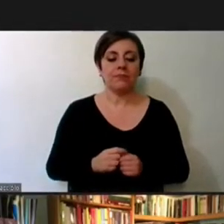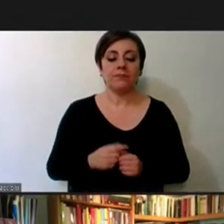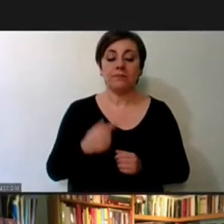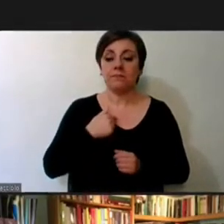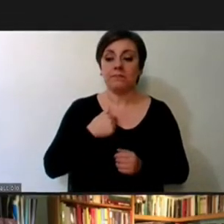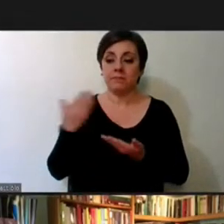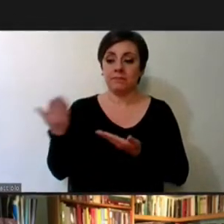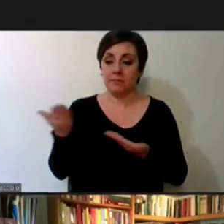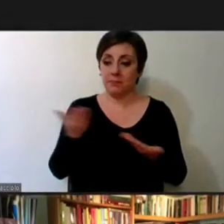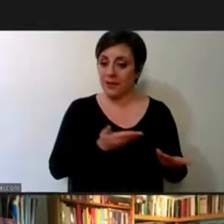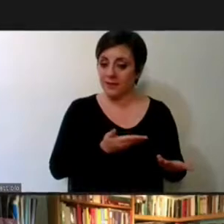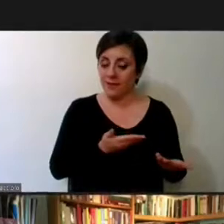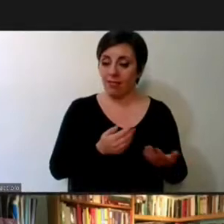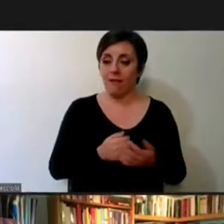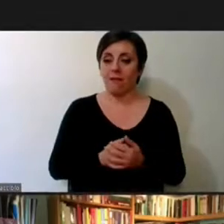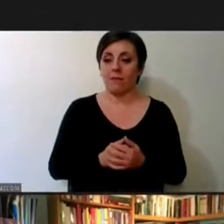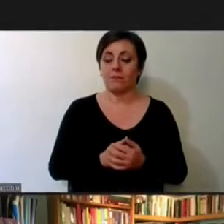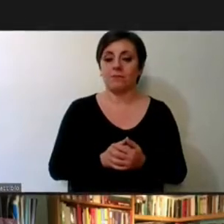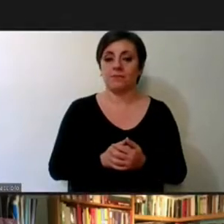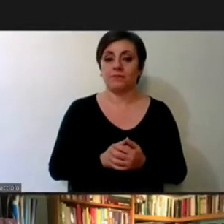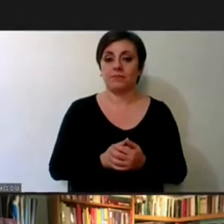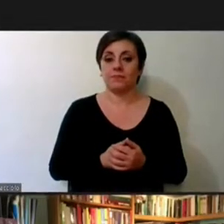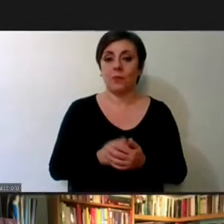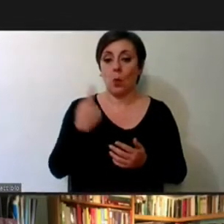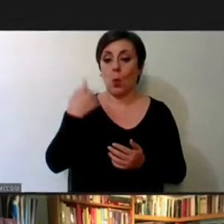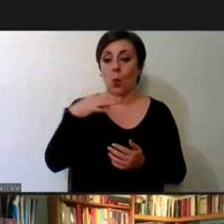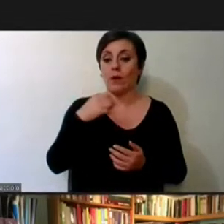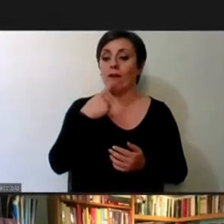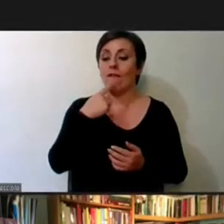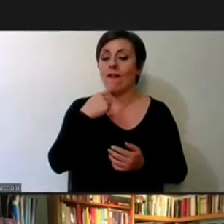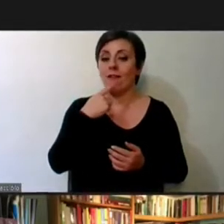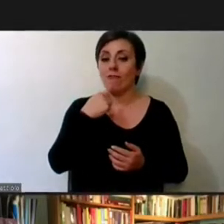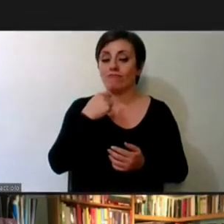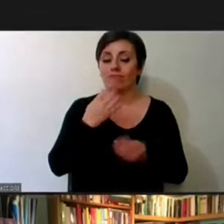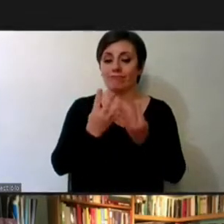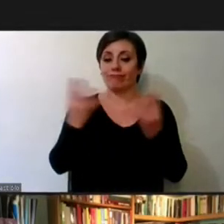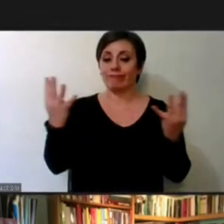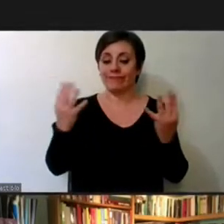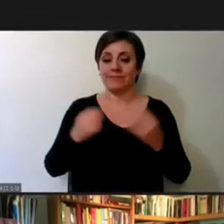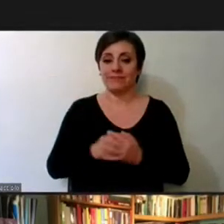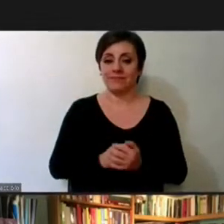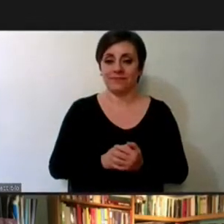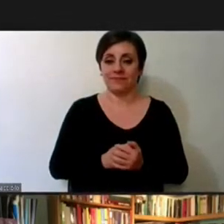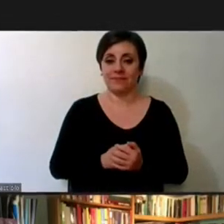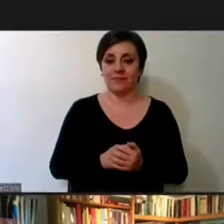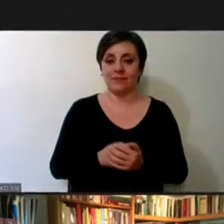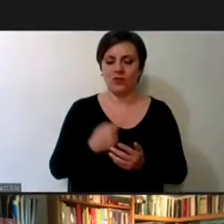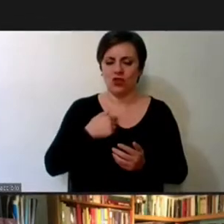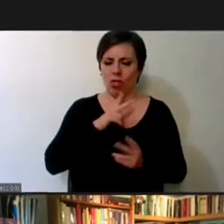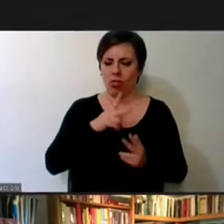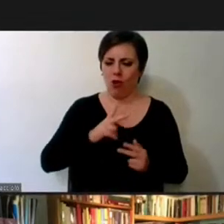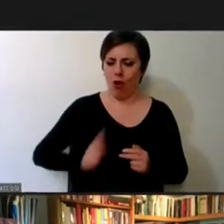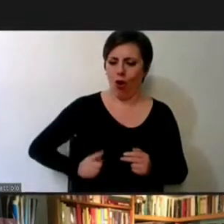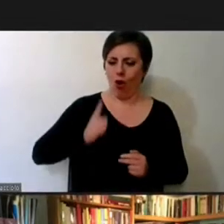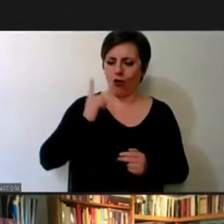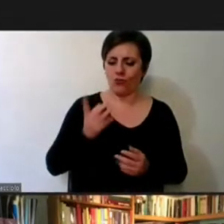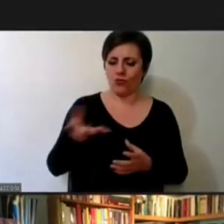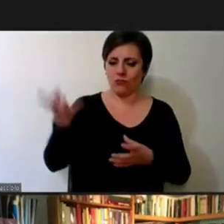hoy presentar al único varón del panel, pero lo digo con mucho orgullo, que somos